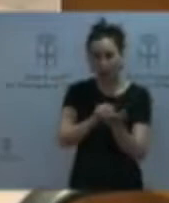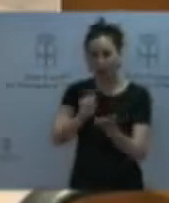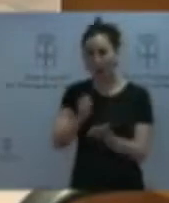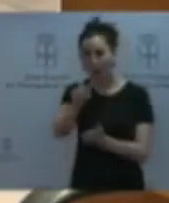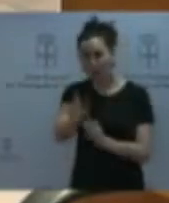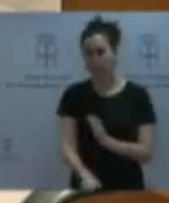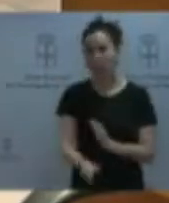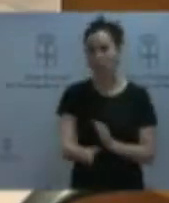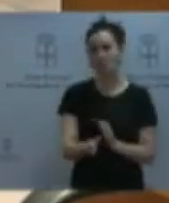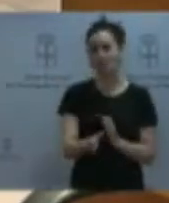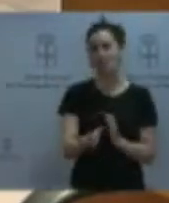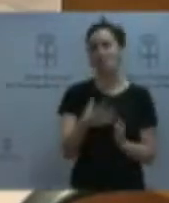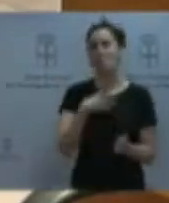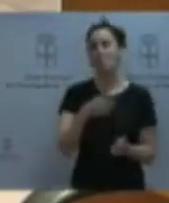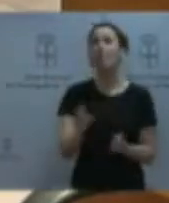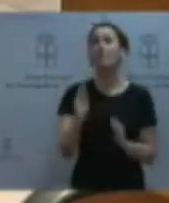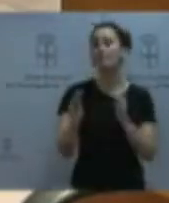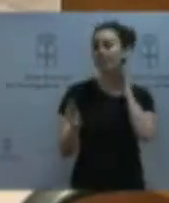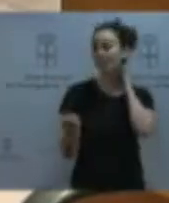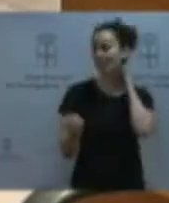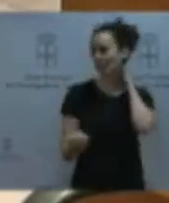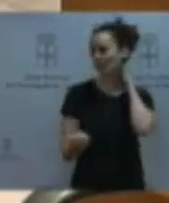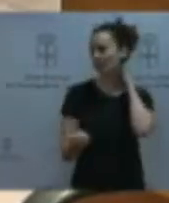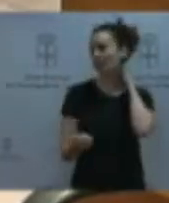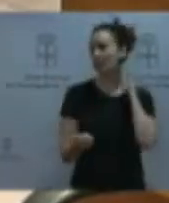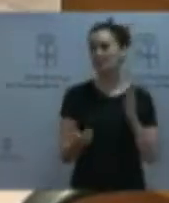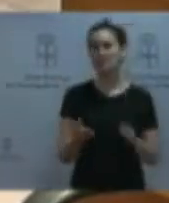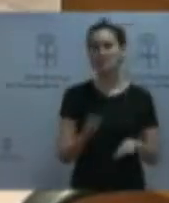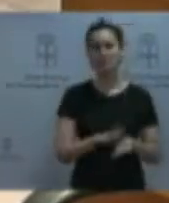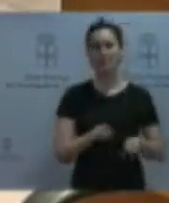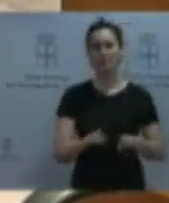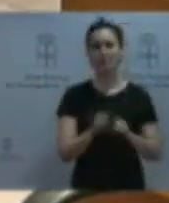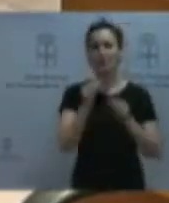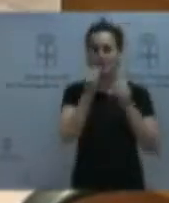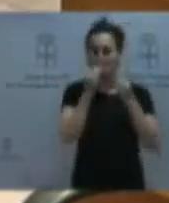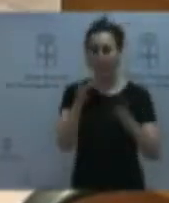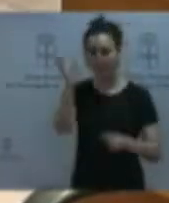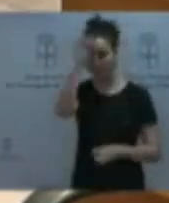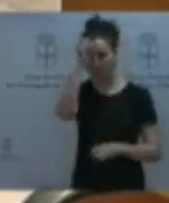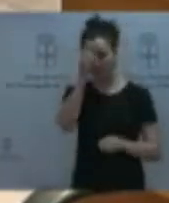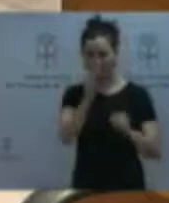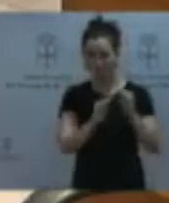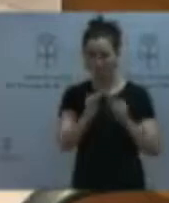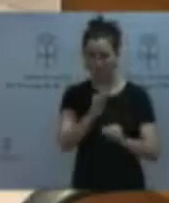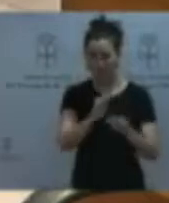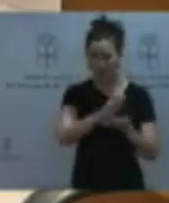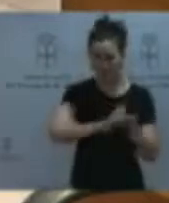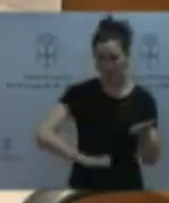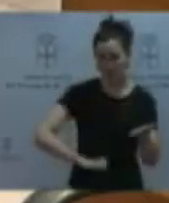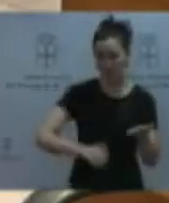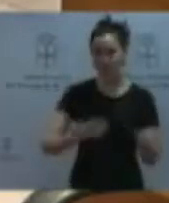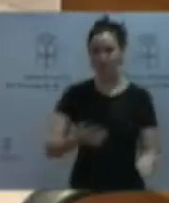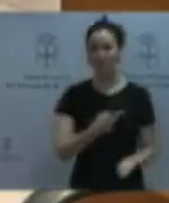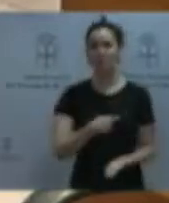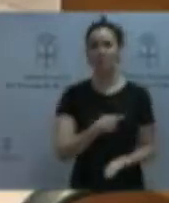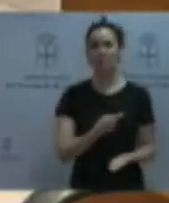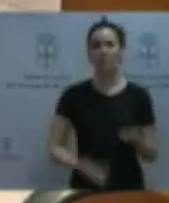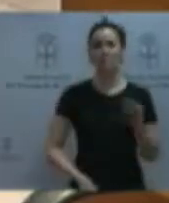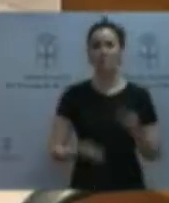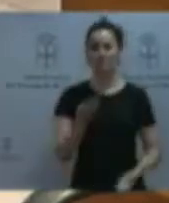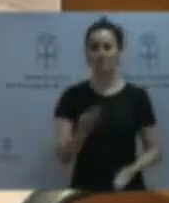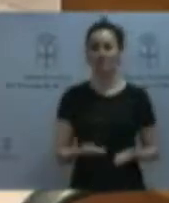para tratar de configurar su mejor opinión. Naturalmente, como le digo, la Comisión de Valoración es quien es soberana